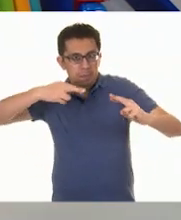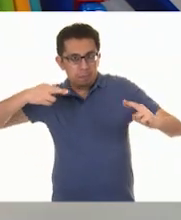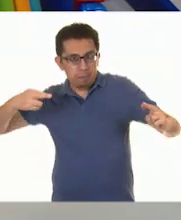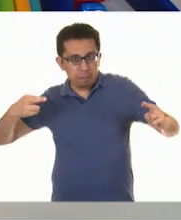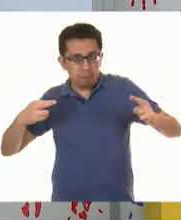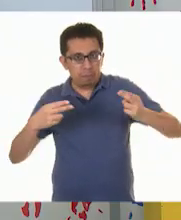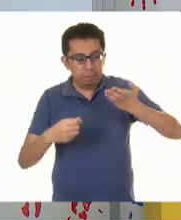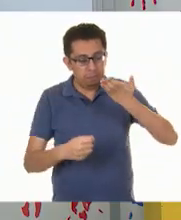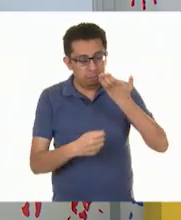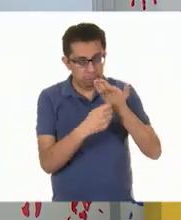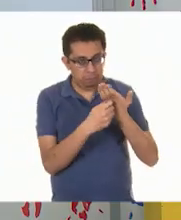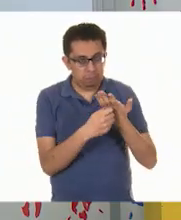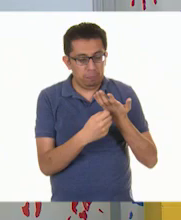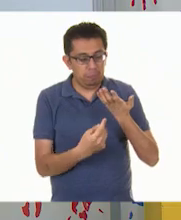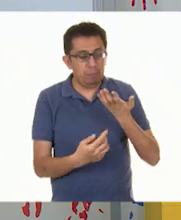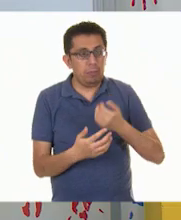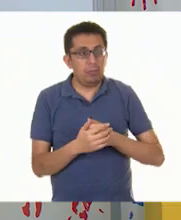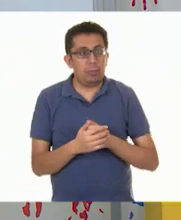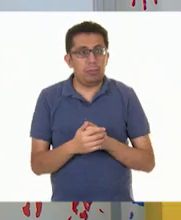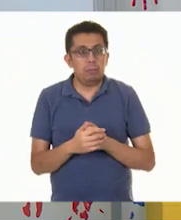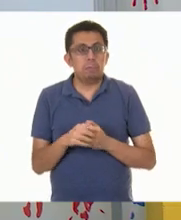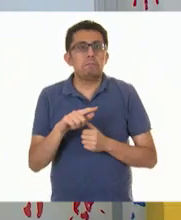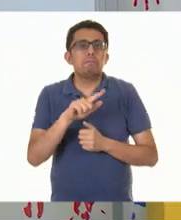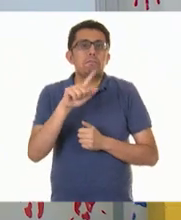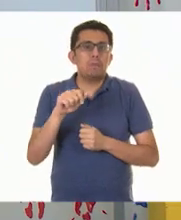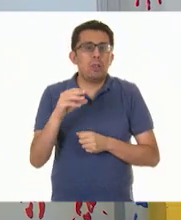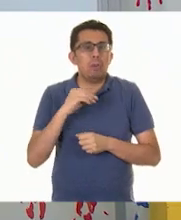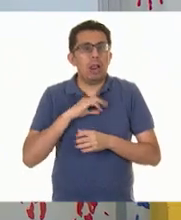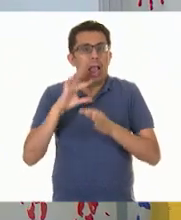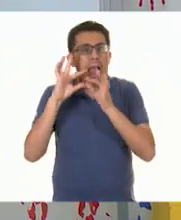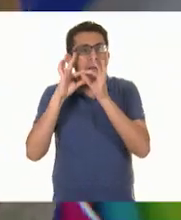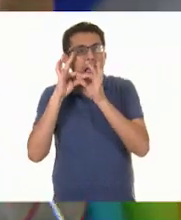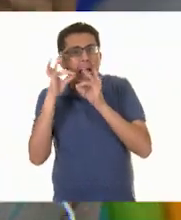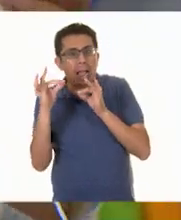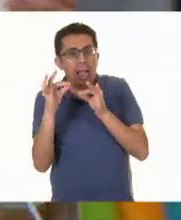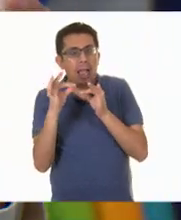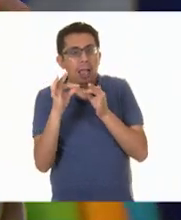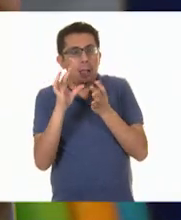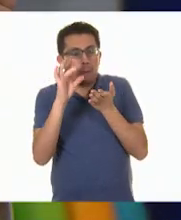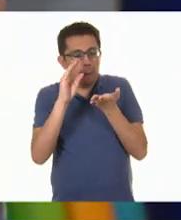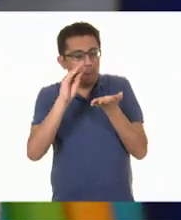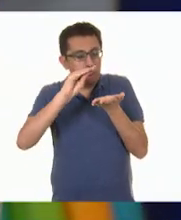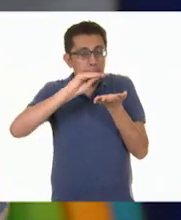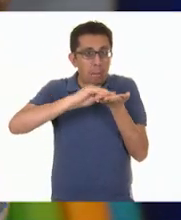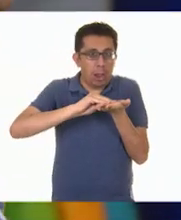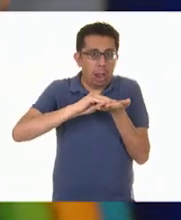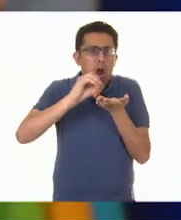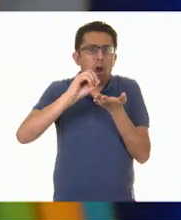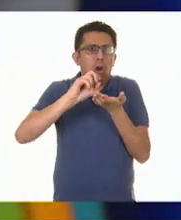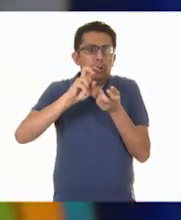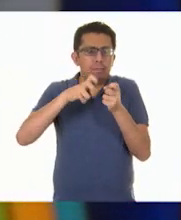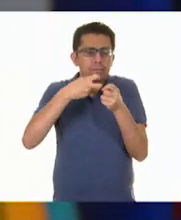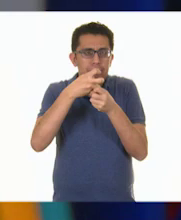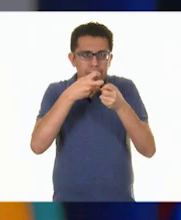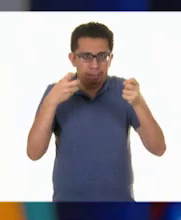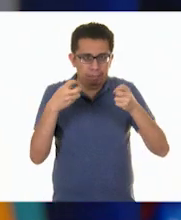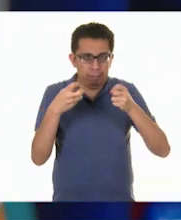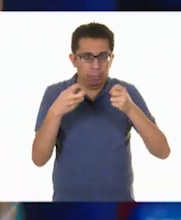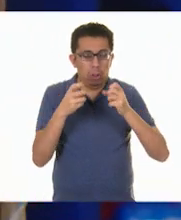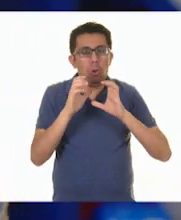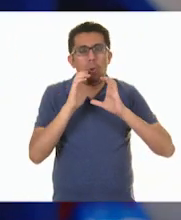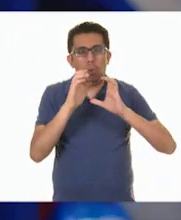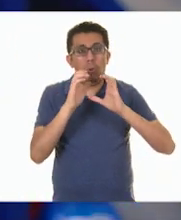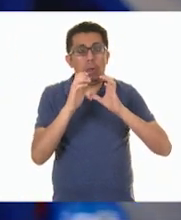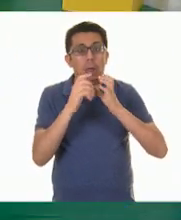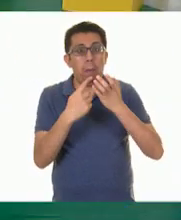Al pasar por el orificio le pegamos una cinta o le hacemos un nudo. Procura hacer el agujero no tan grande para que no se vaya a salir todo el